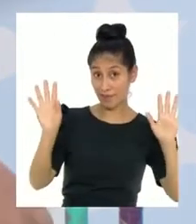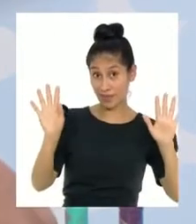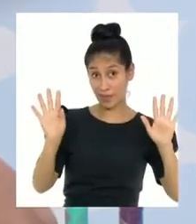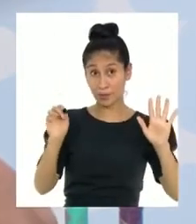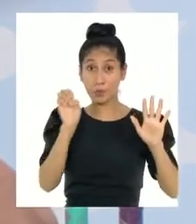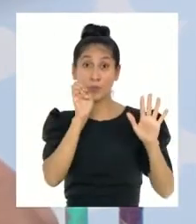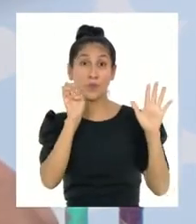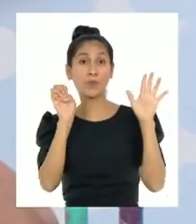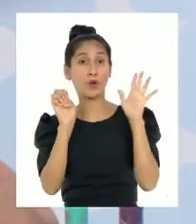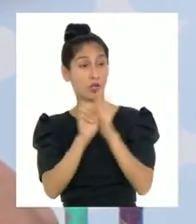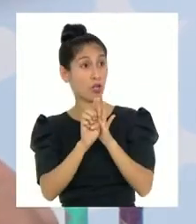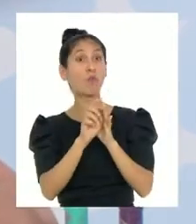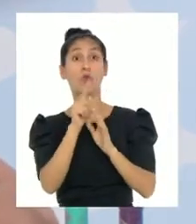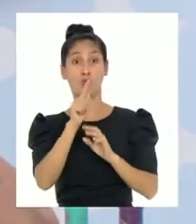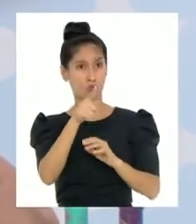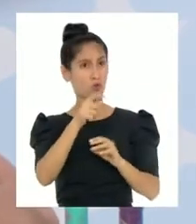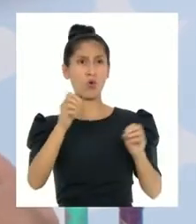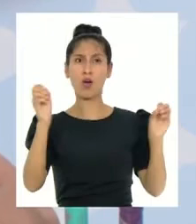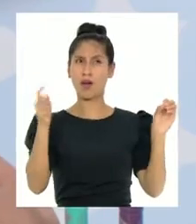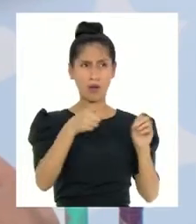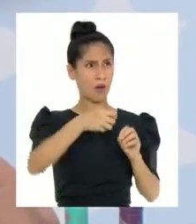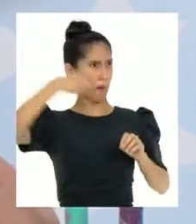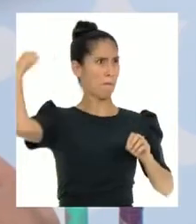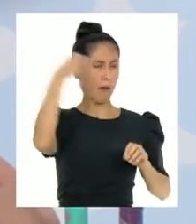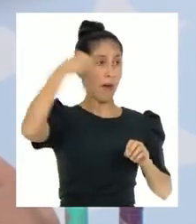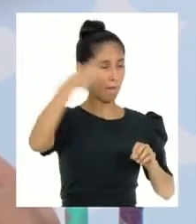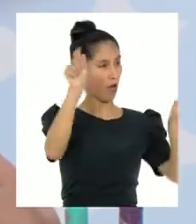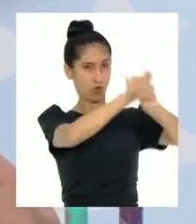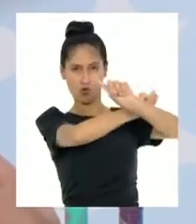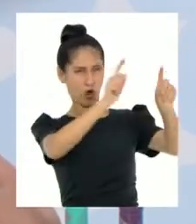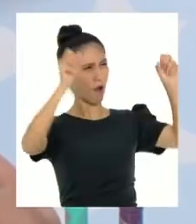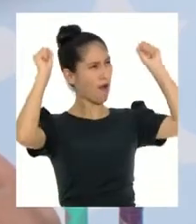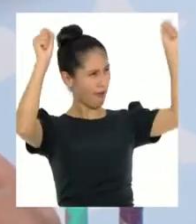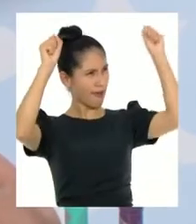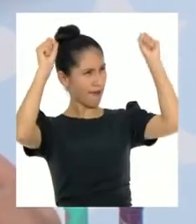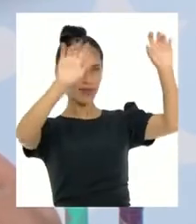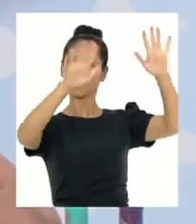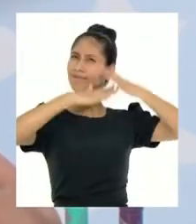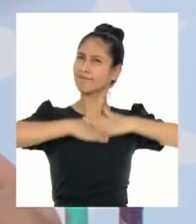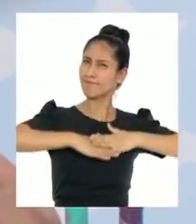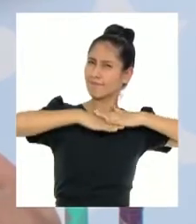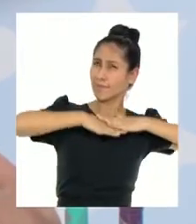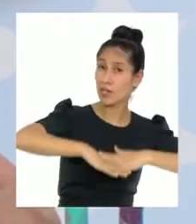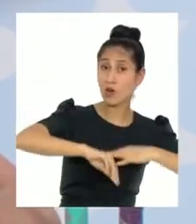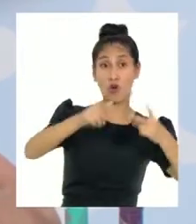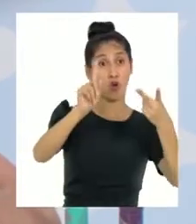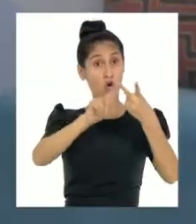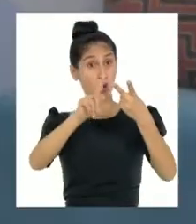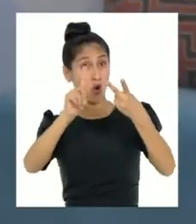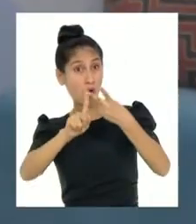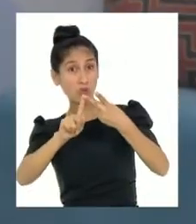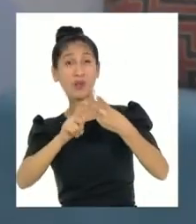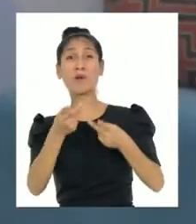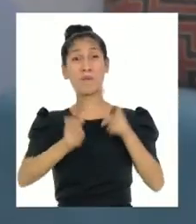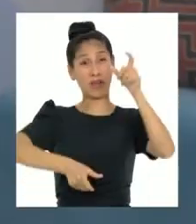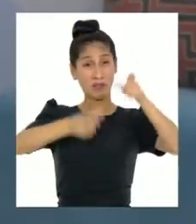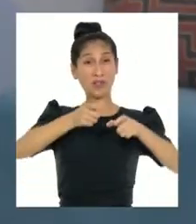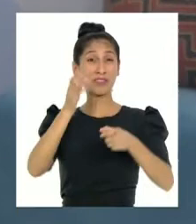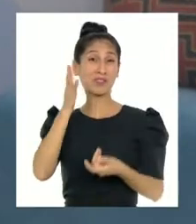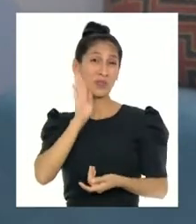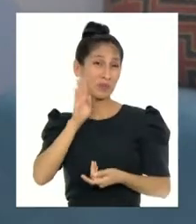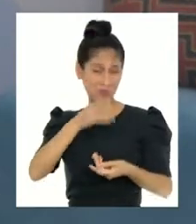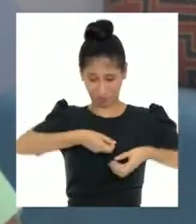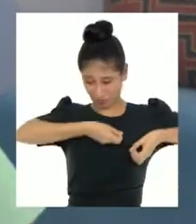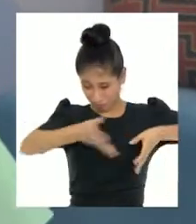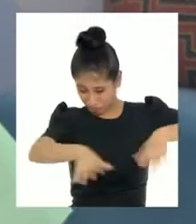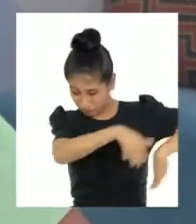contra todo tipo de violencia. O hacer una campaña para que las personas no dejen residuos en las calles. Por mi